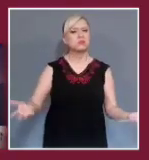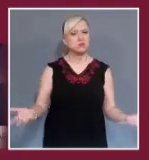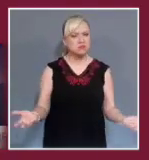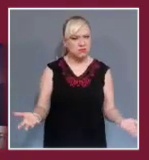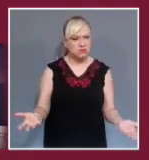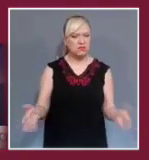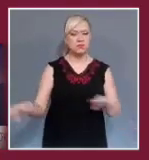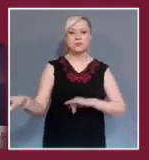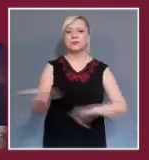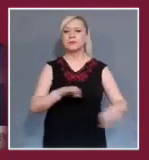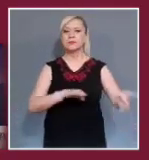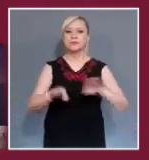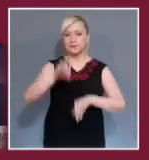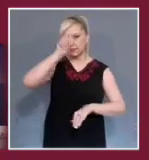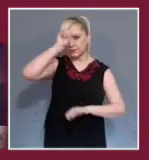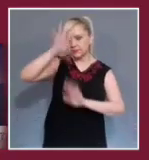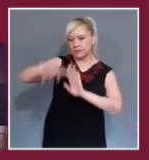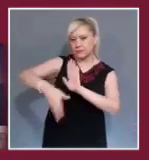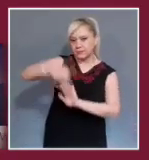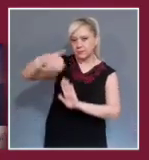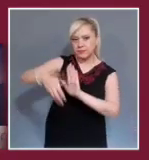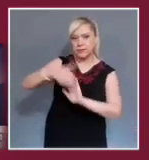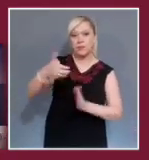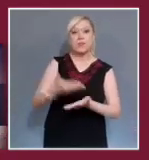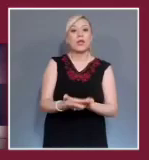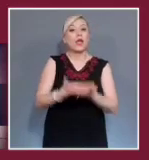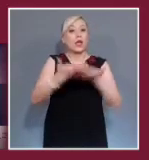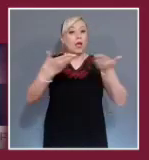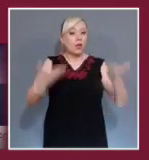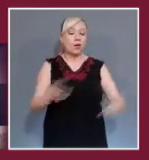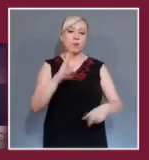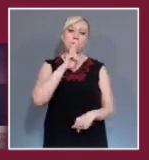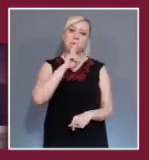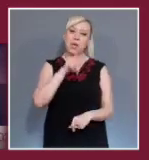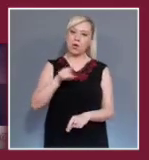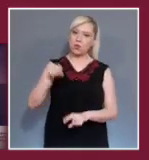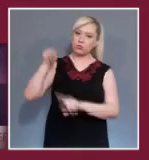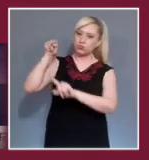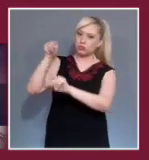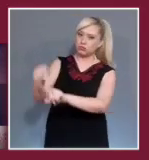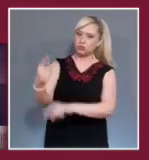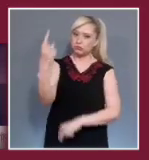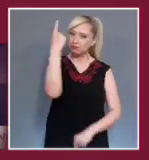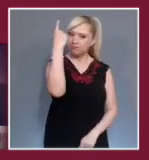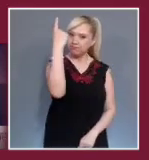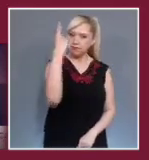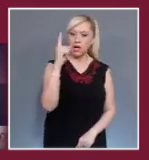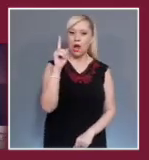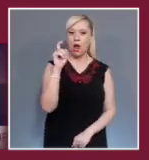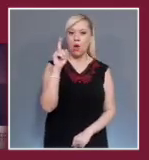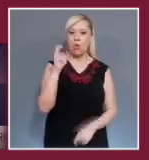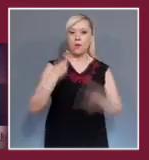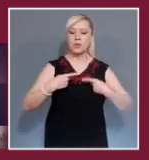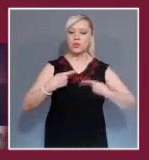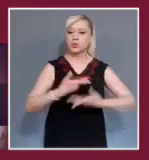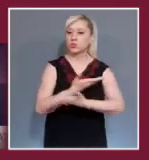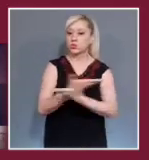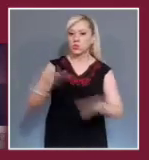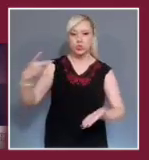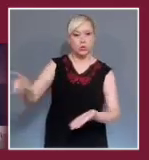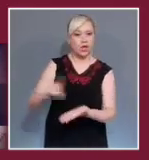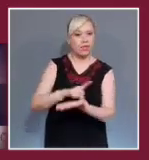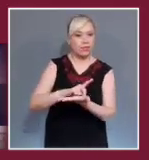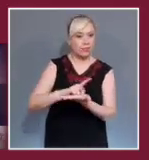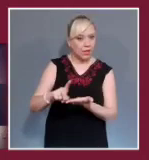minera ahora se le da preferencia al derecho humano al agua y atendimos y atendieron